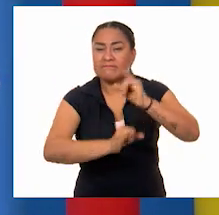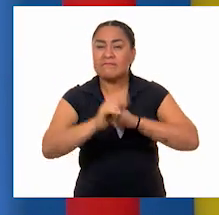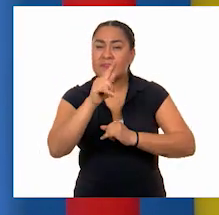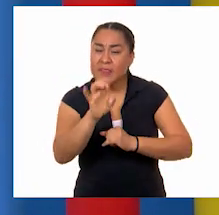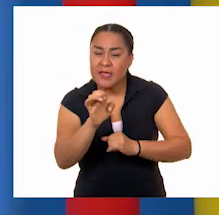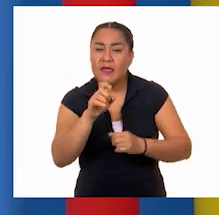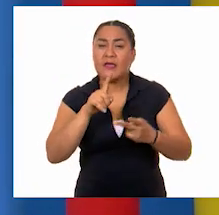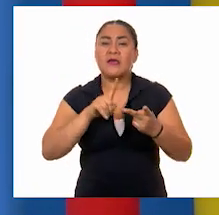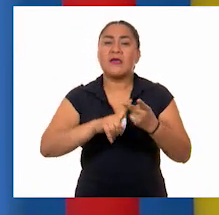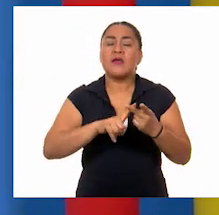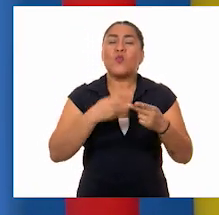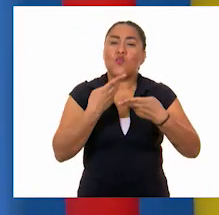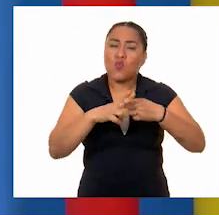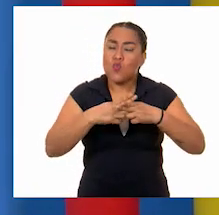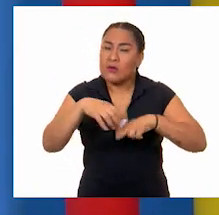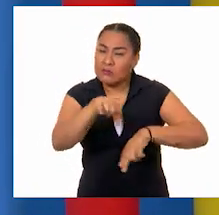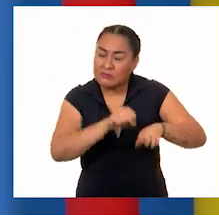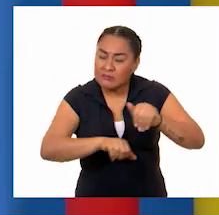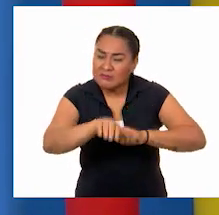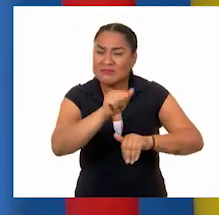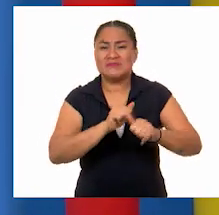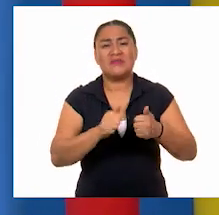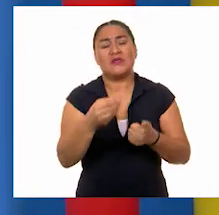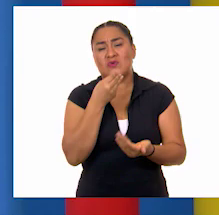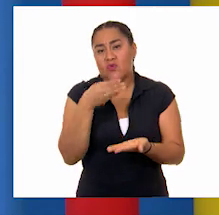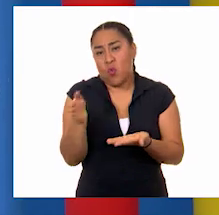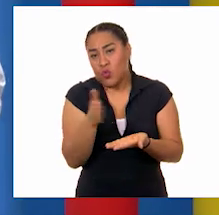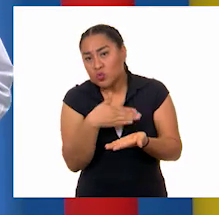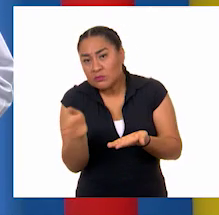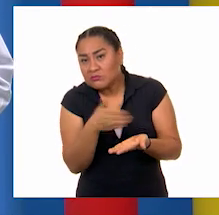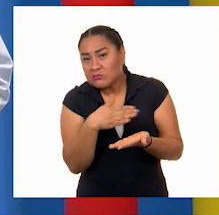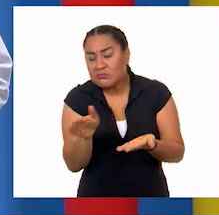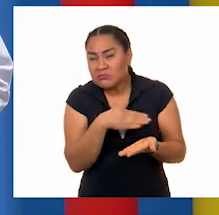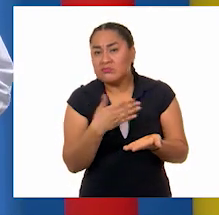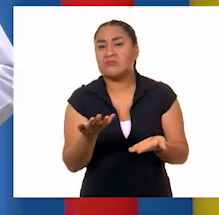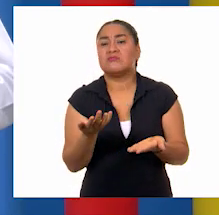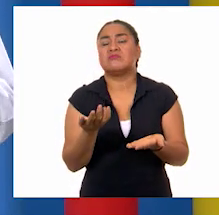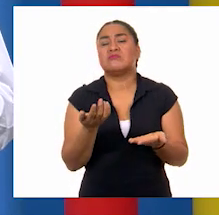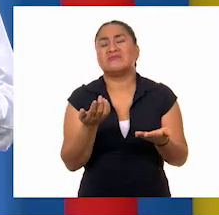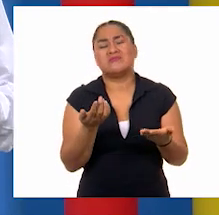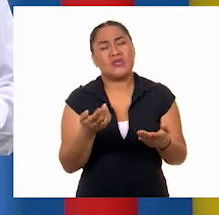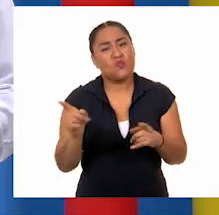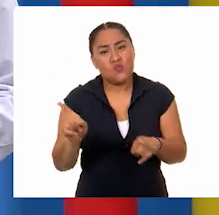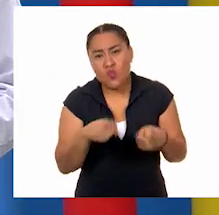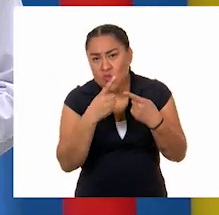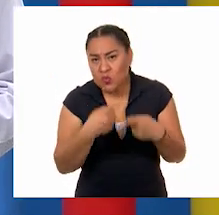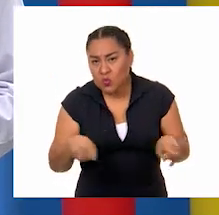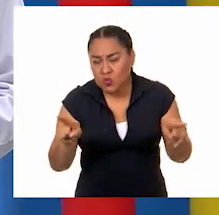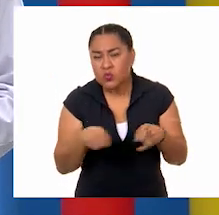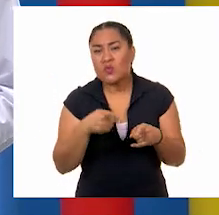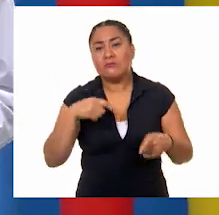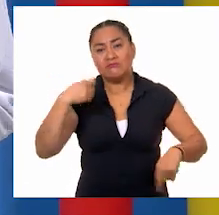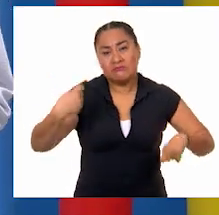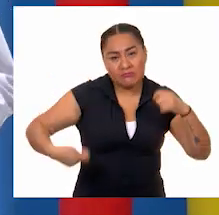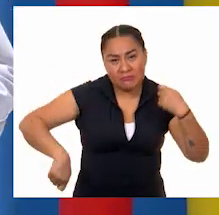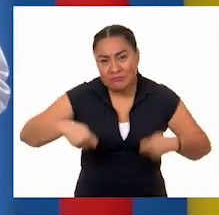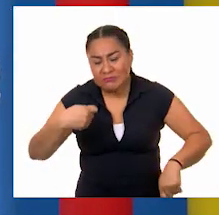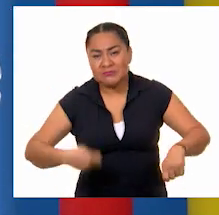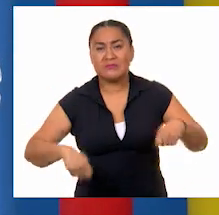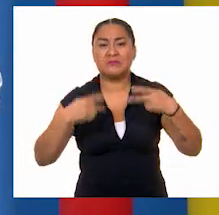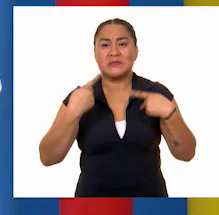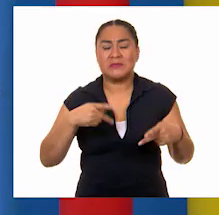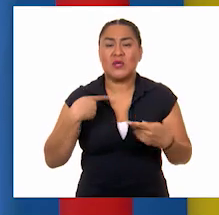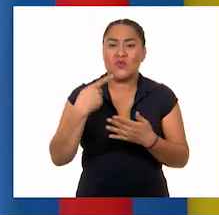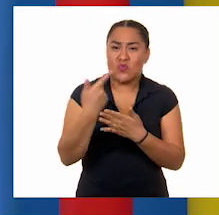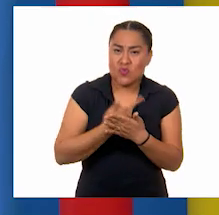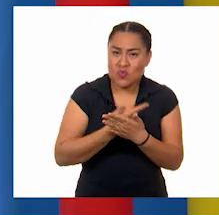hierbateros, hueseras, hueseros, cocineras, pulsadores, músicos, danzantes,